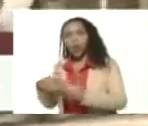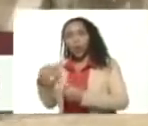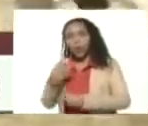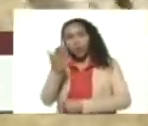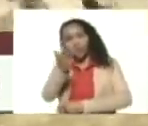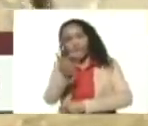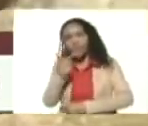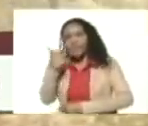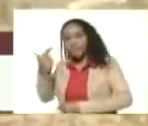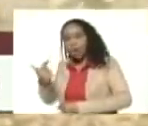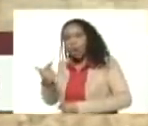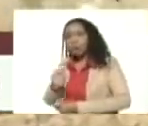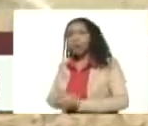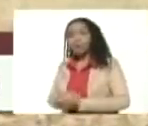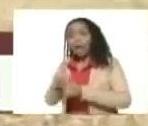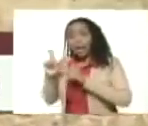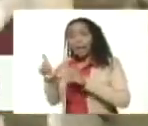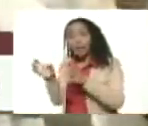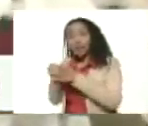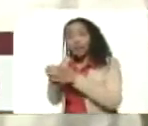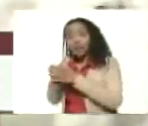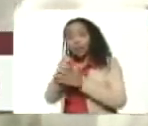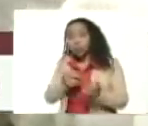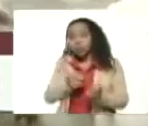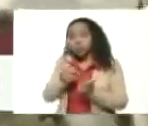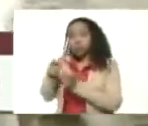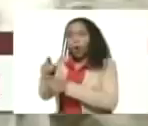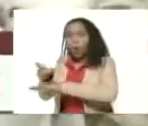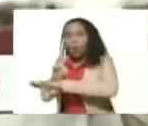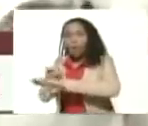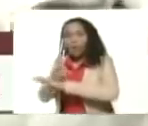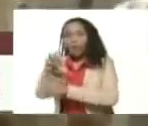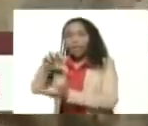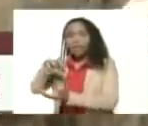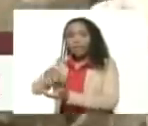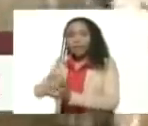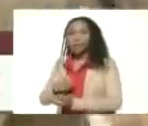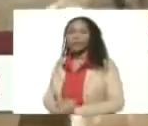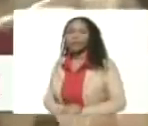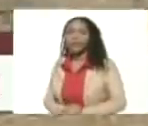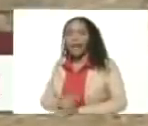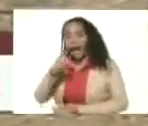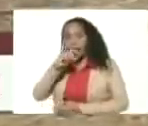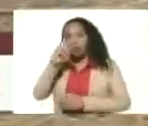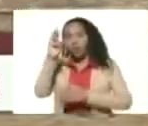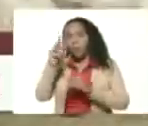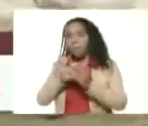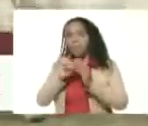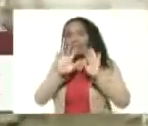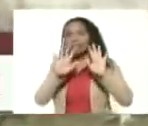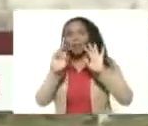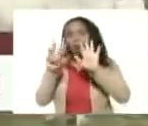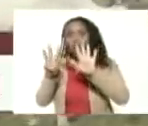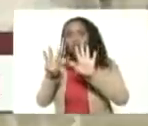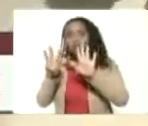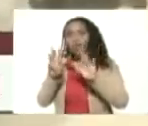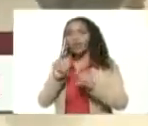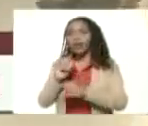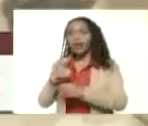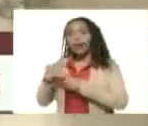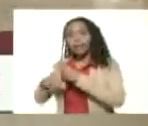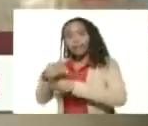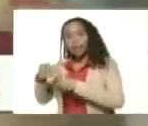lo indicó, esta unidad fue transferida a la gobernación del estado en el año 2018 a través de encomienda de